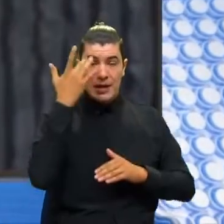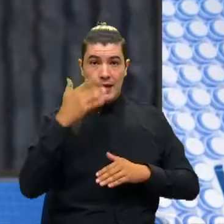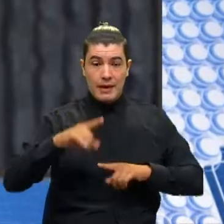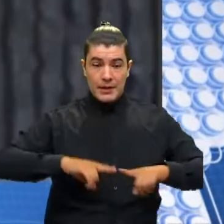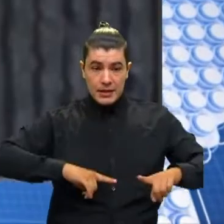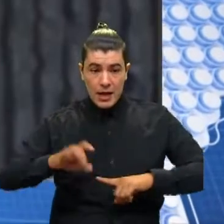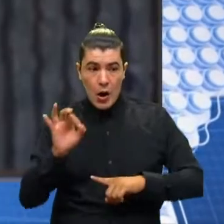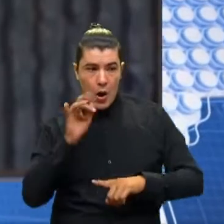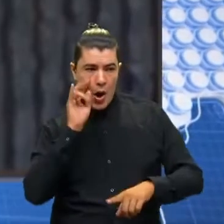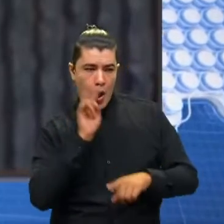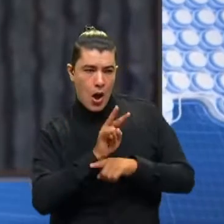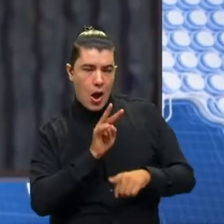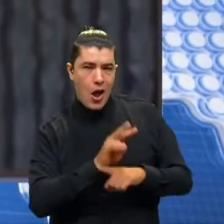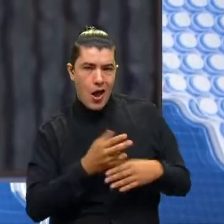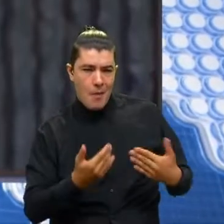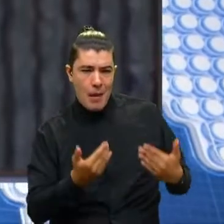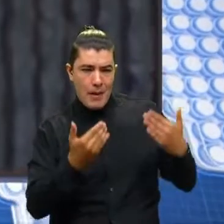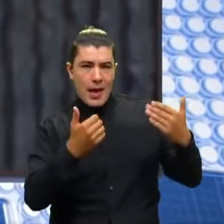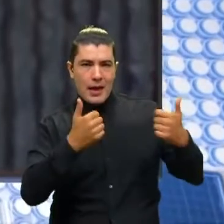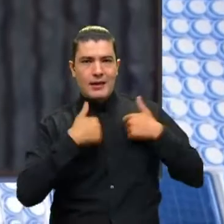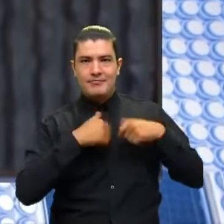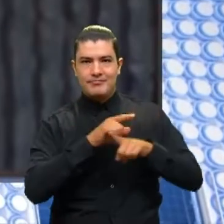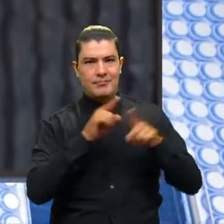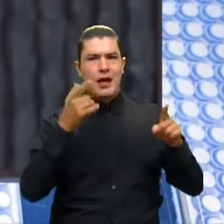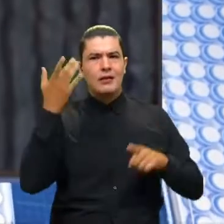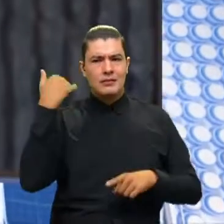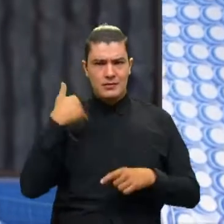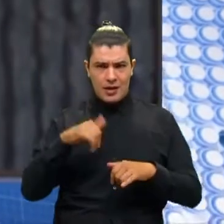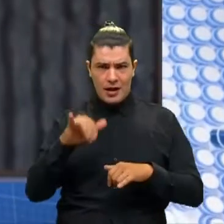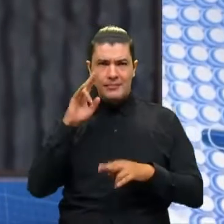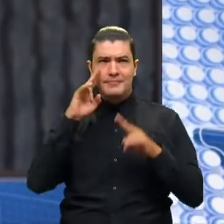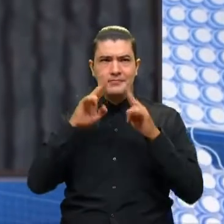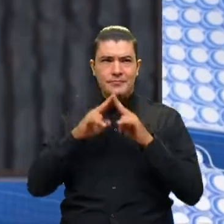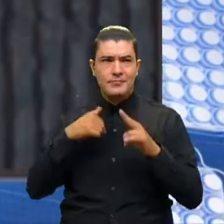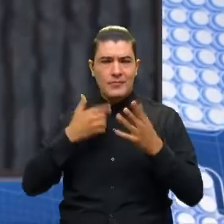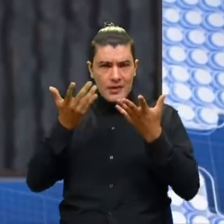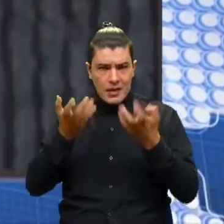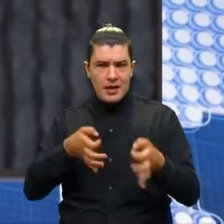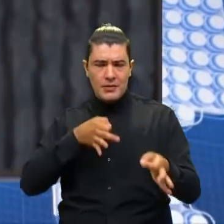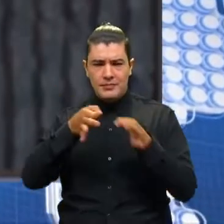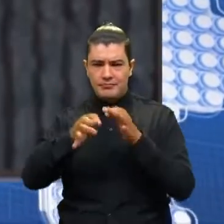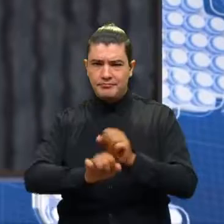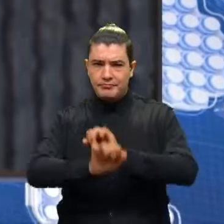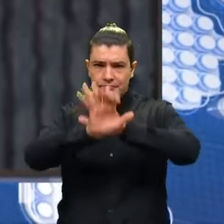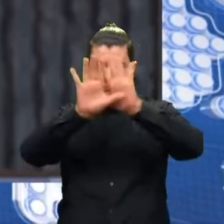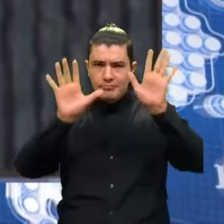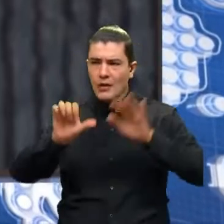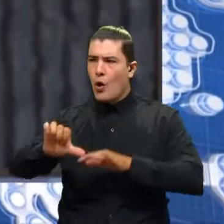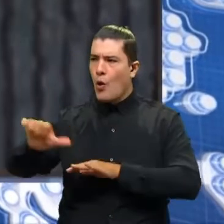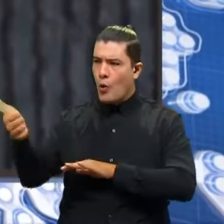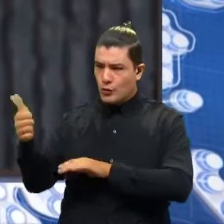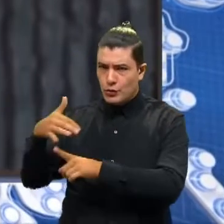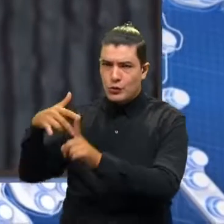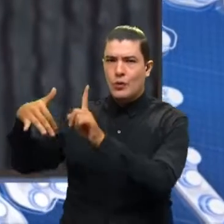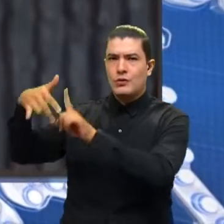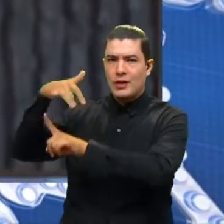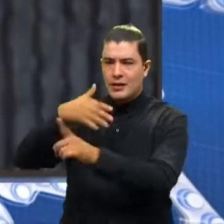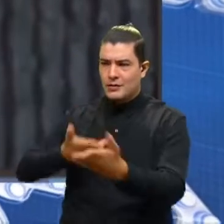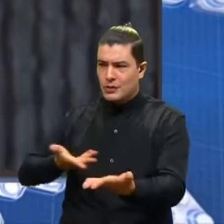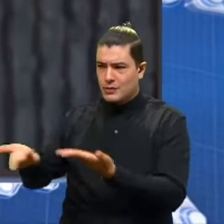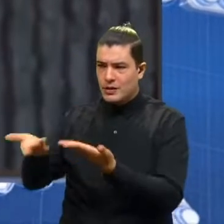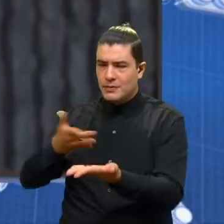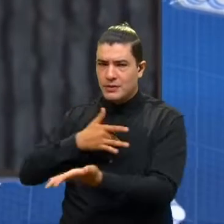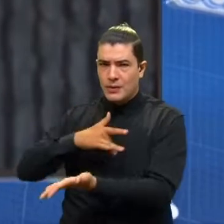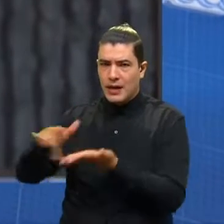situaciones administrativas puede ser que no le convenga, y eso lo hemos visto. Yo quiero hablar pues, transparentemente, lo que uno vemos en otros escenarios, en un servicio de